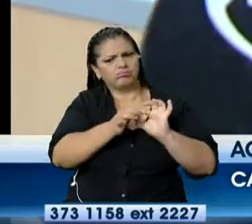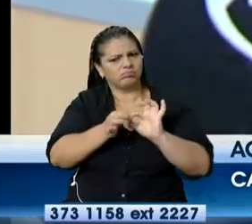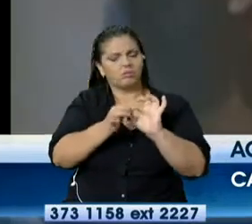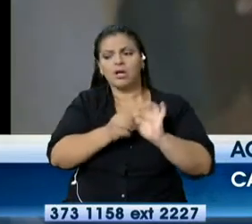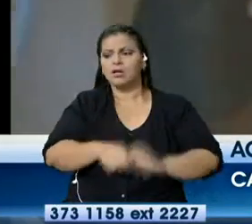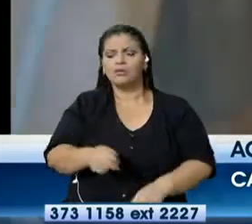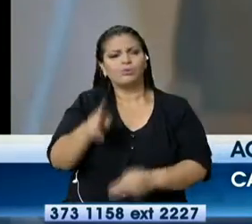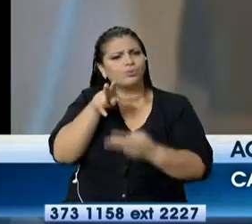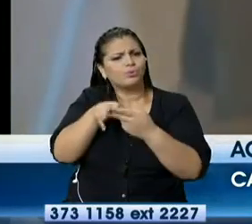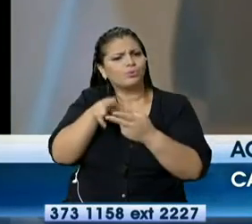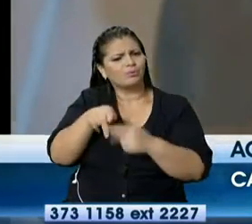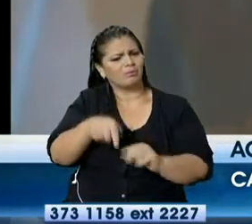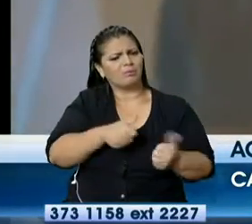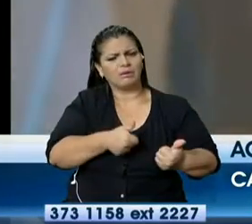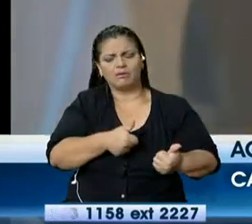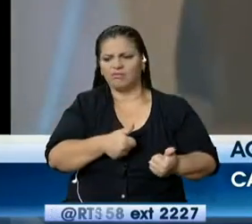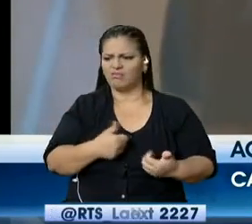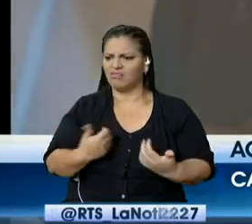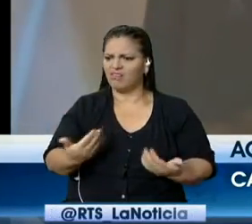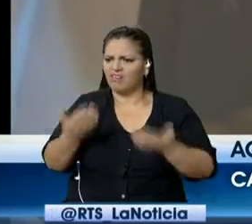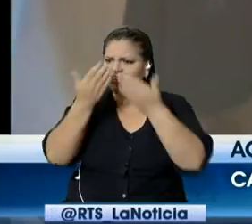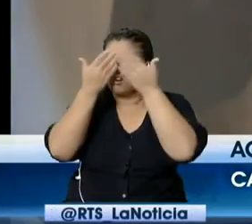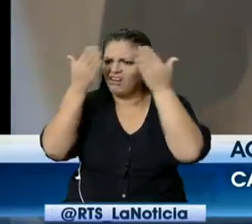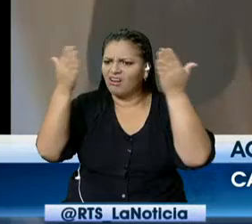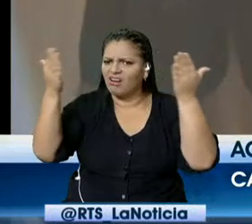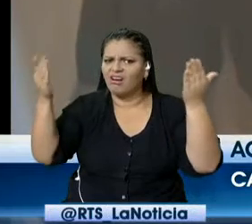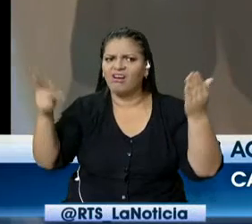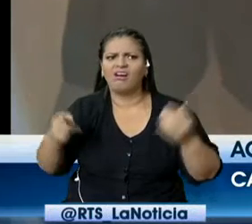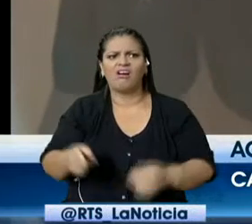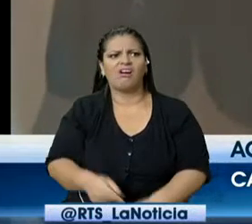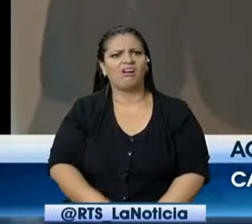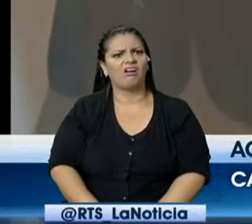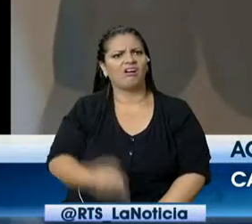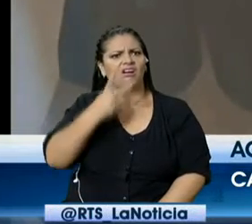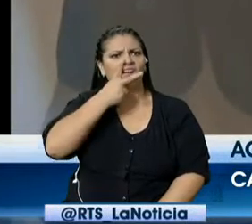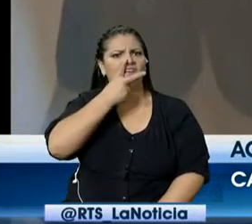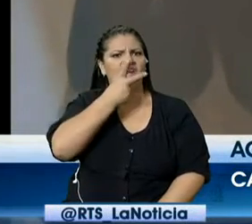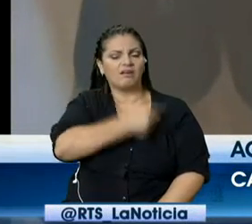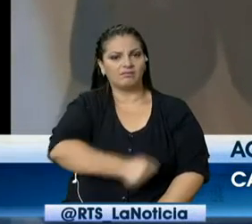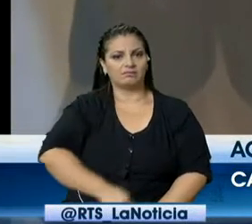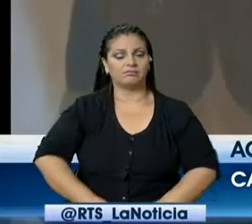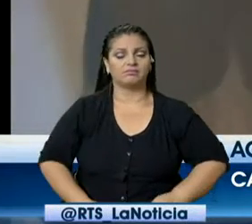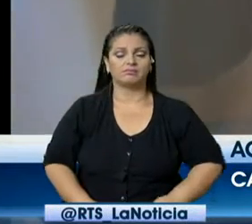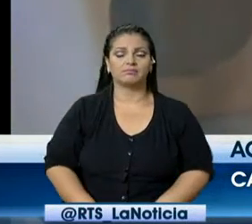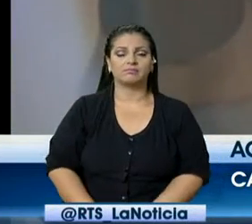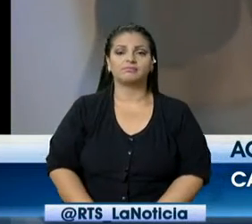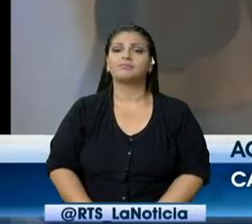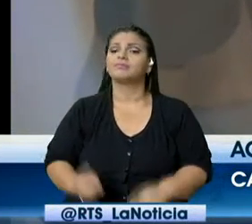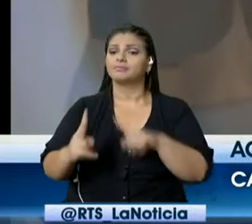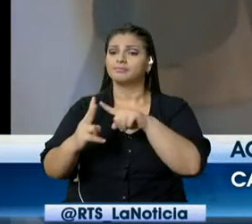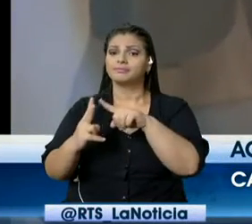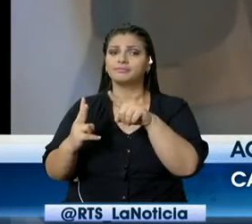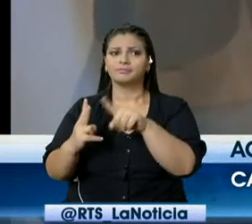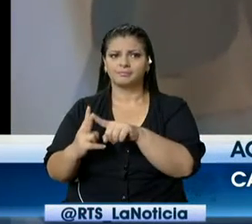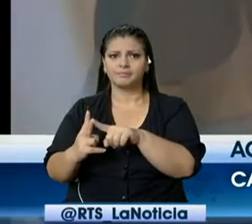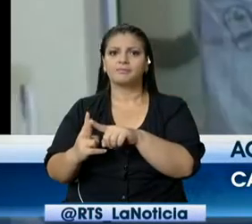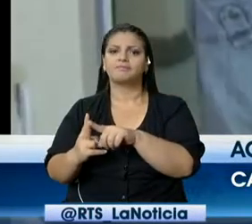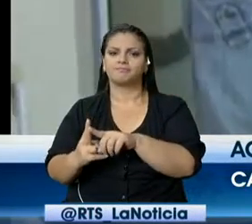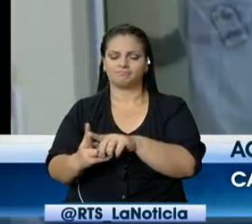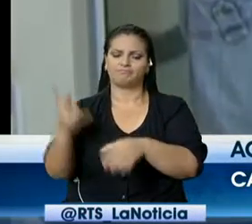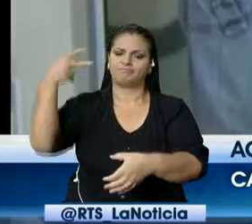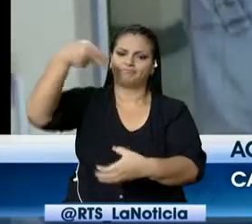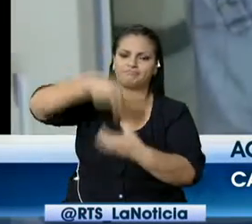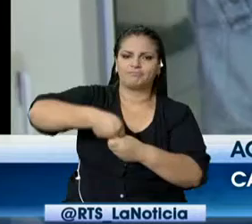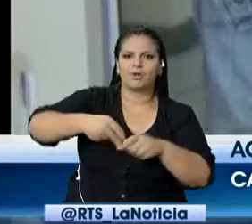los sospechosos que fueron capturados fuera de guayaquil harían parte de una organización delictiva dedicada